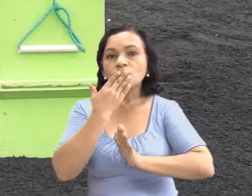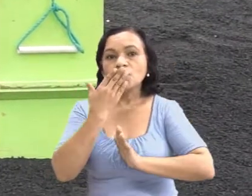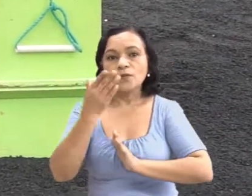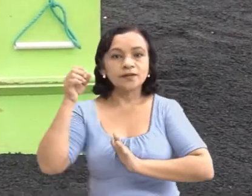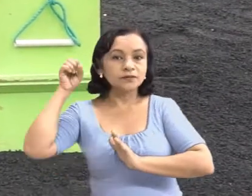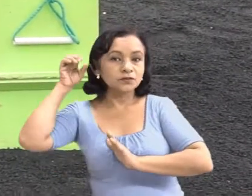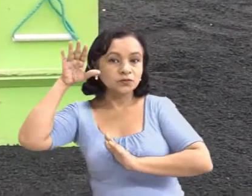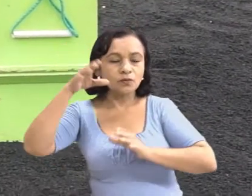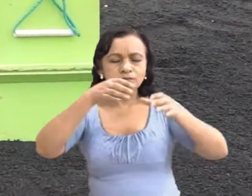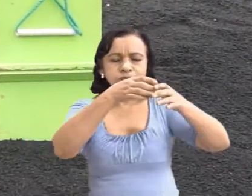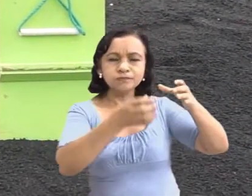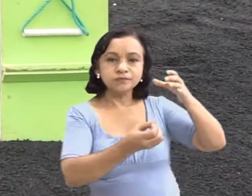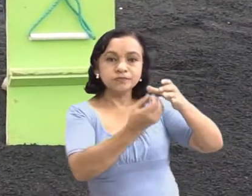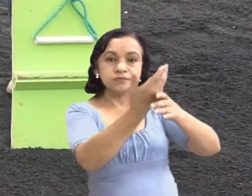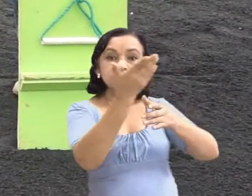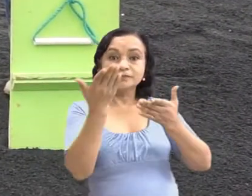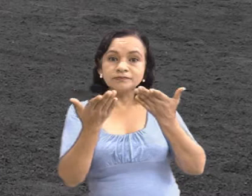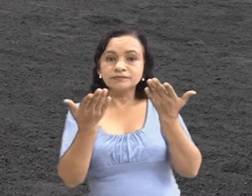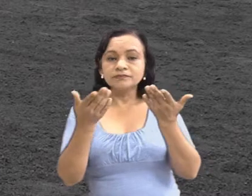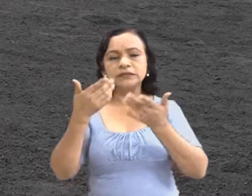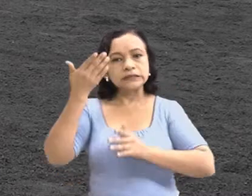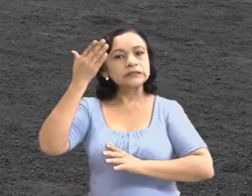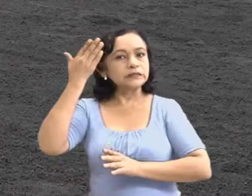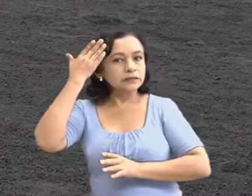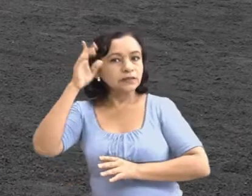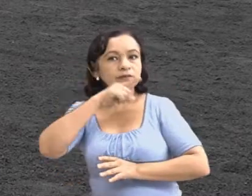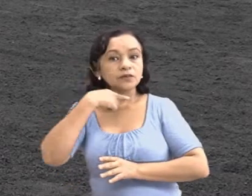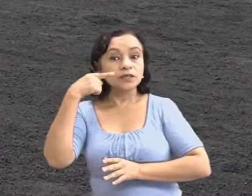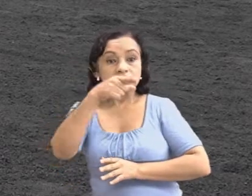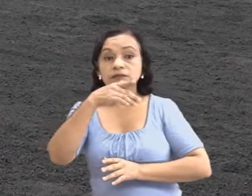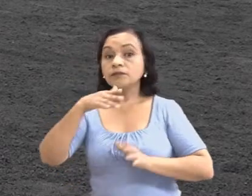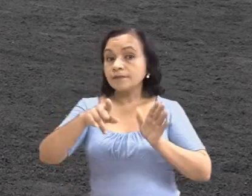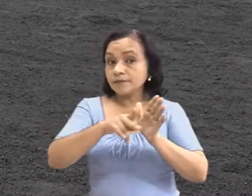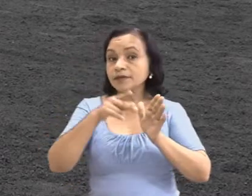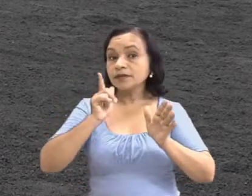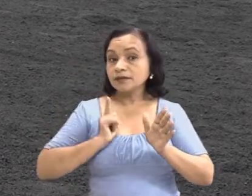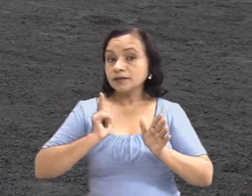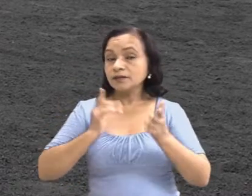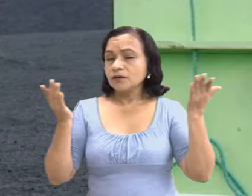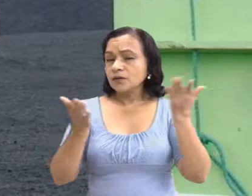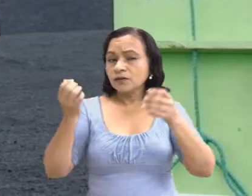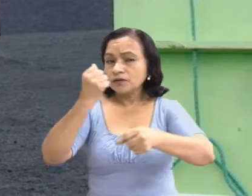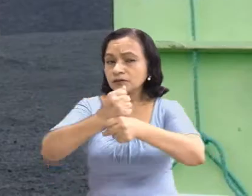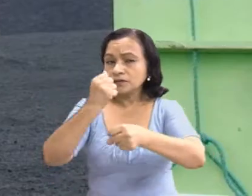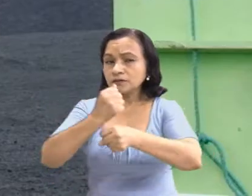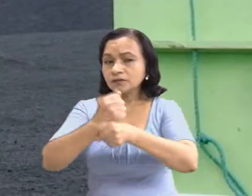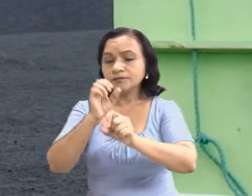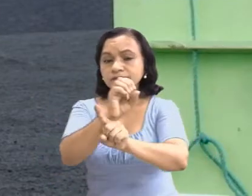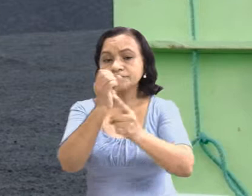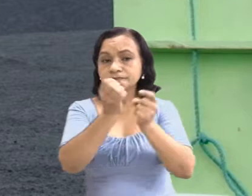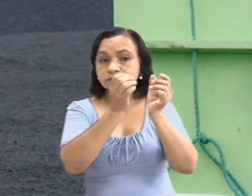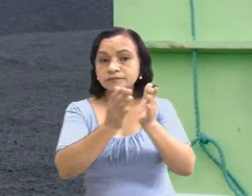turísticas que tiene este complejo volcánico, pero también estamos conscientes del riesgo latente que existe. ¿Cómo se está trabajando con respecto a